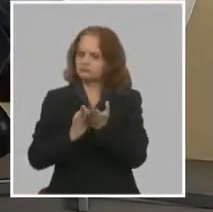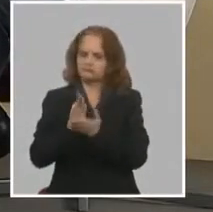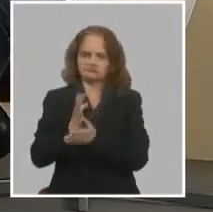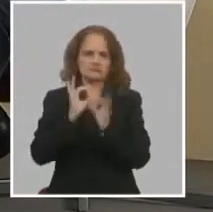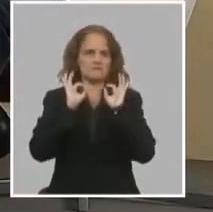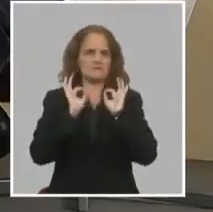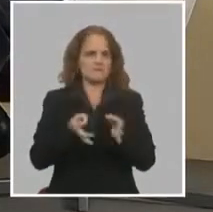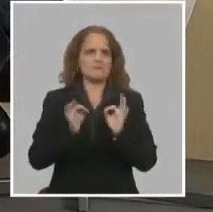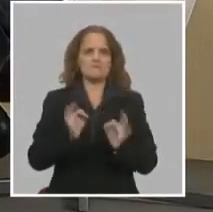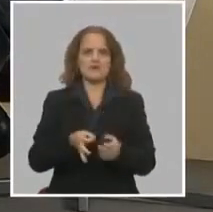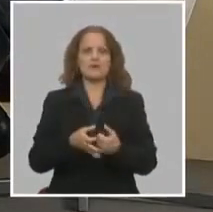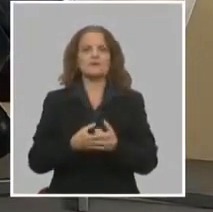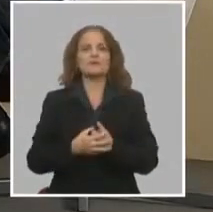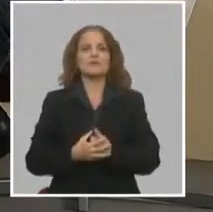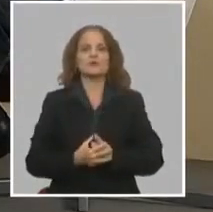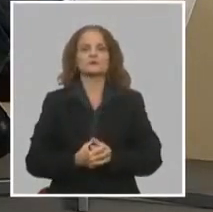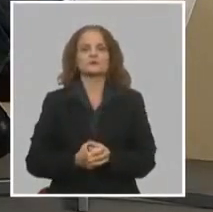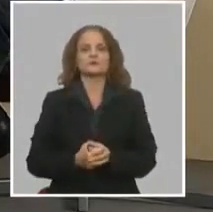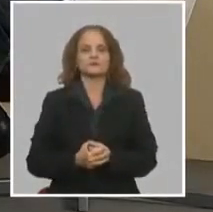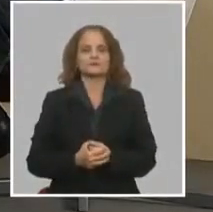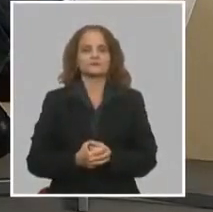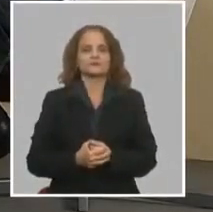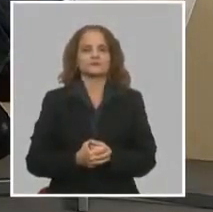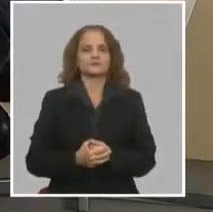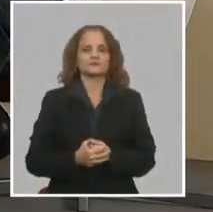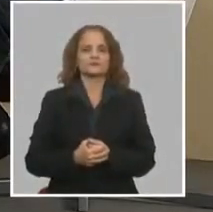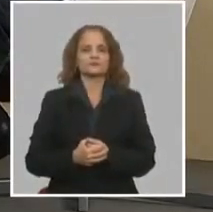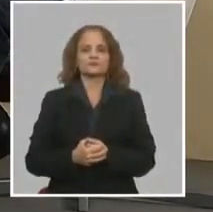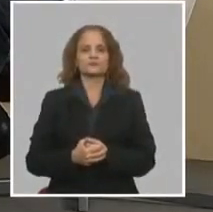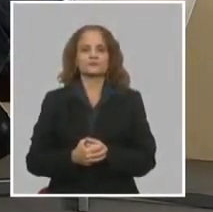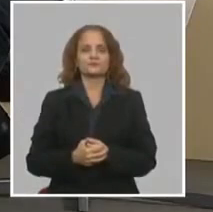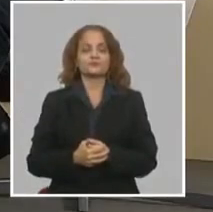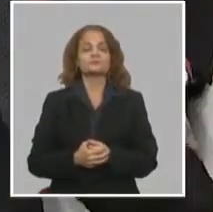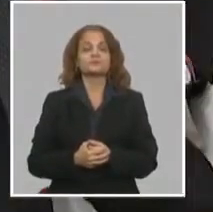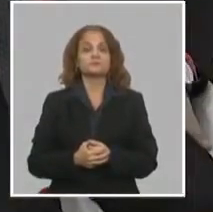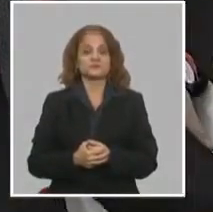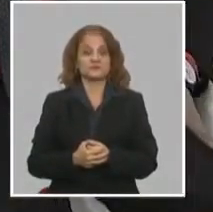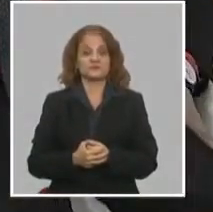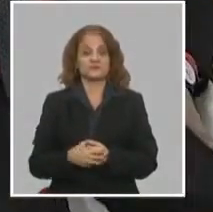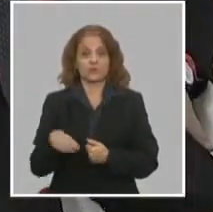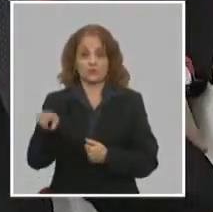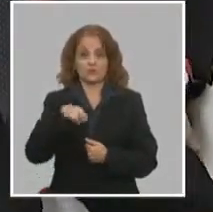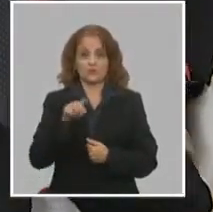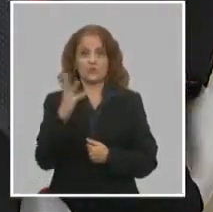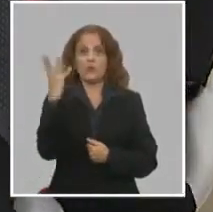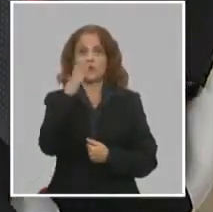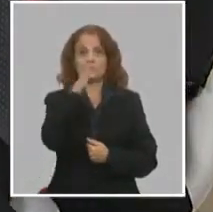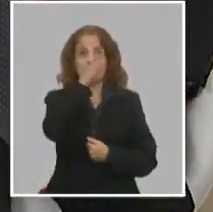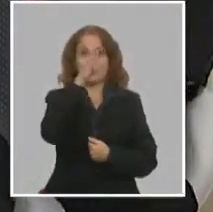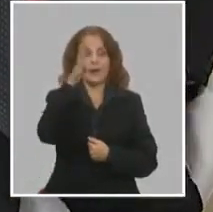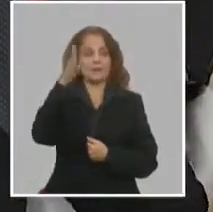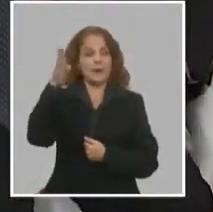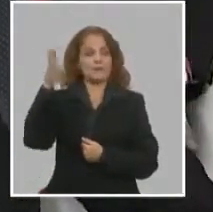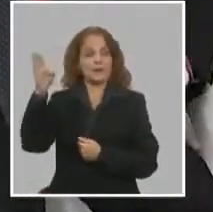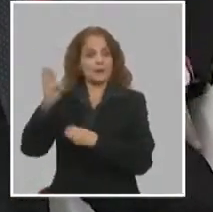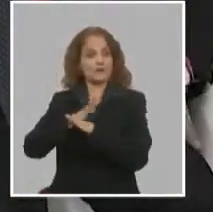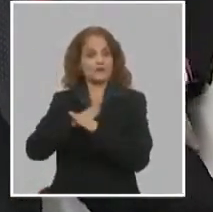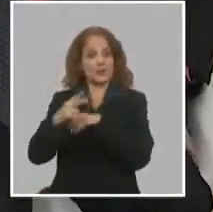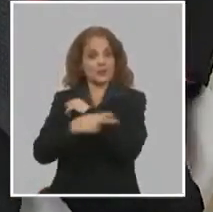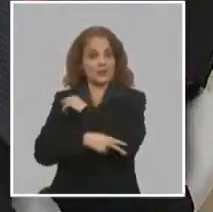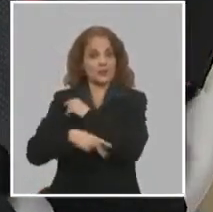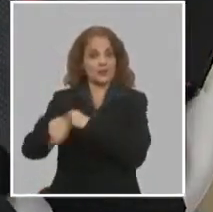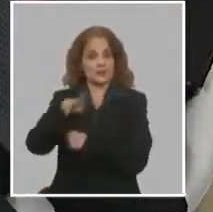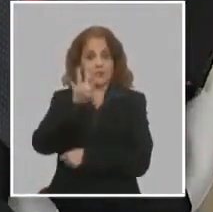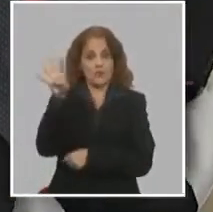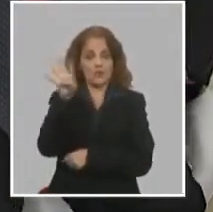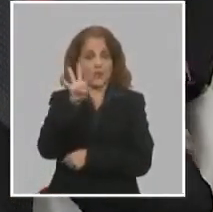nosotros como asistencia médica en la provincia de Pinar del Río. Ya han sido 4 misiones: Nicaragua, Burkina Faso, Mali